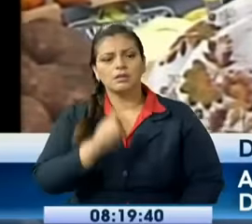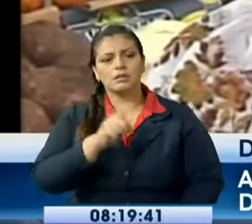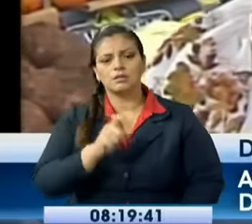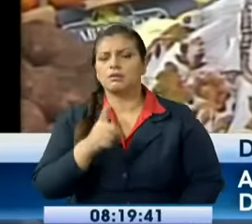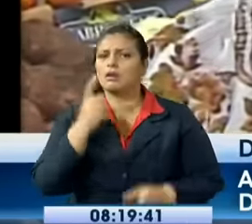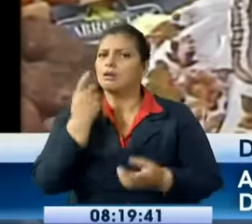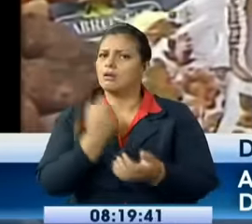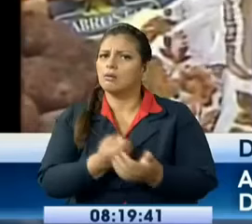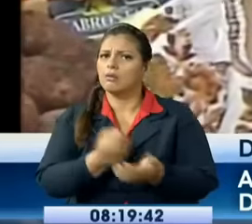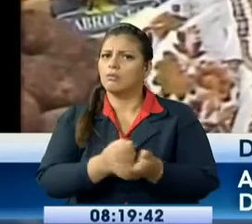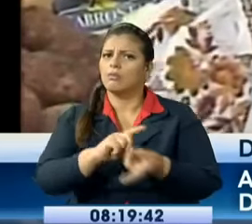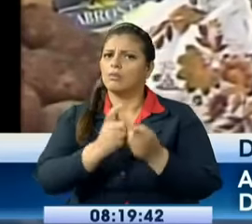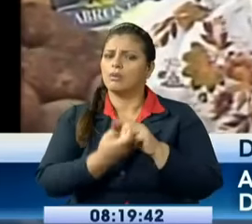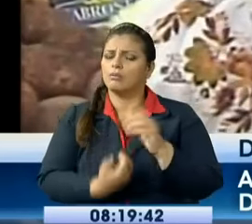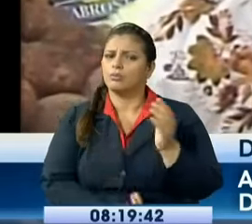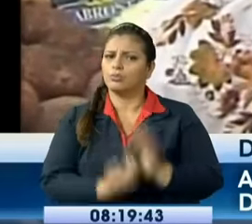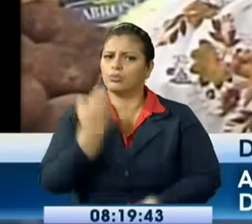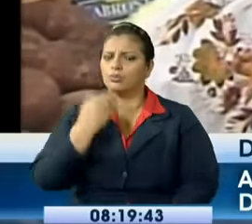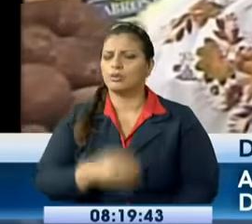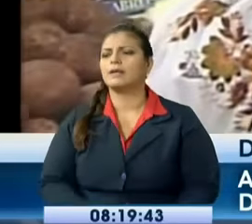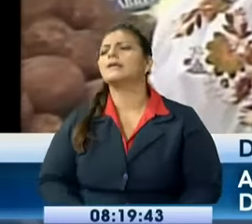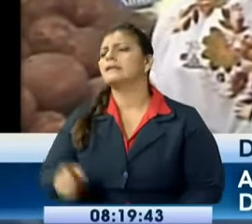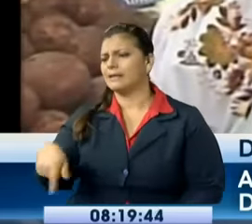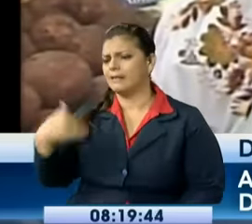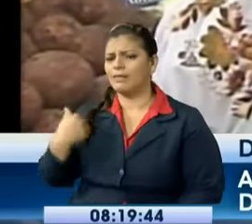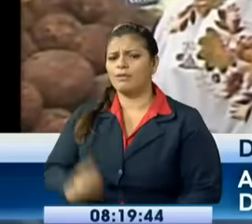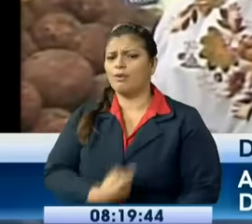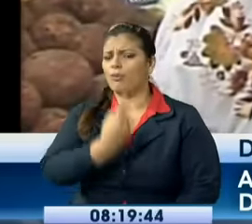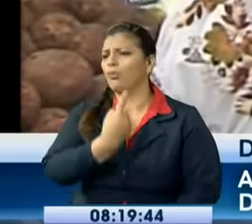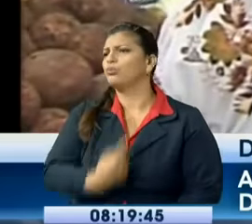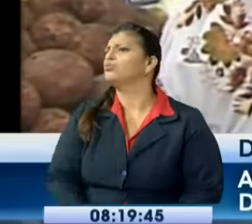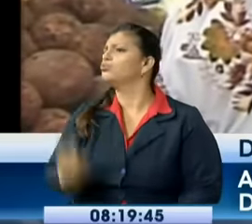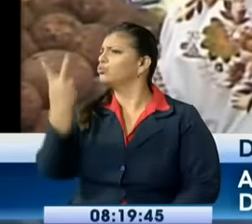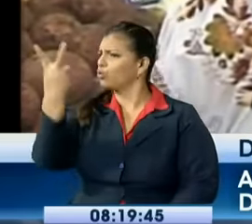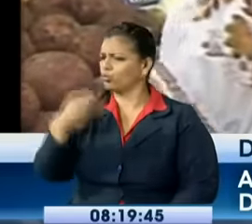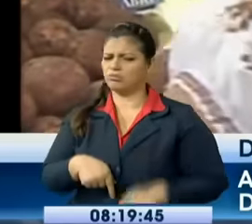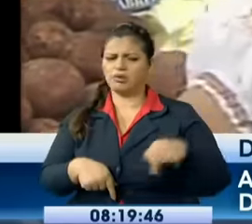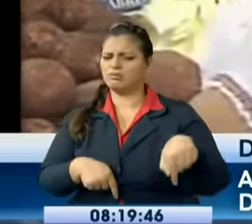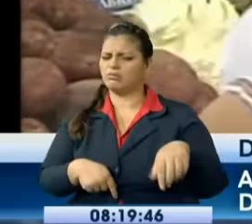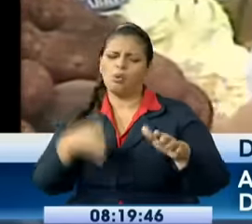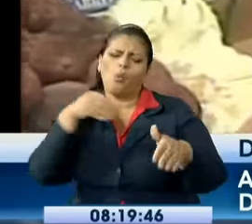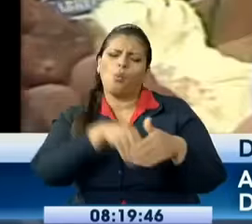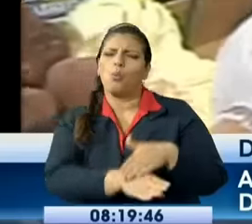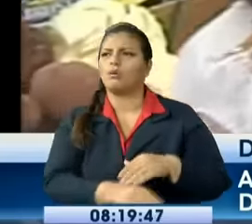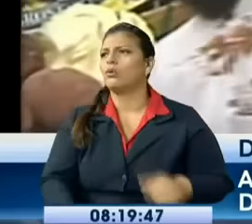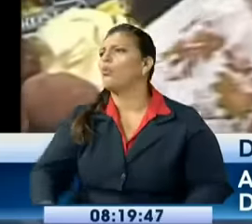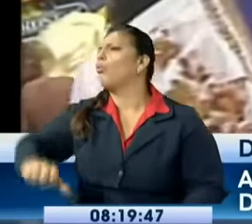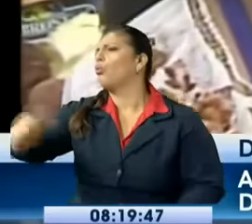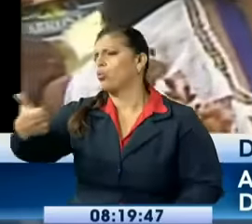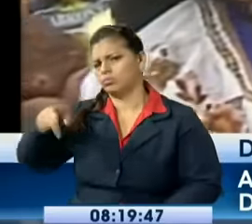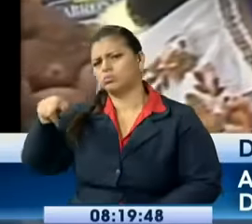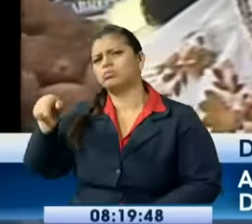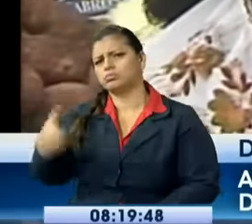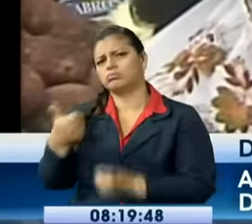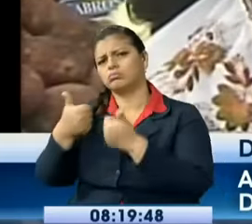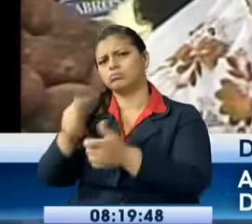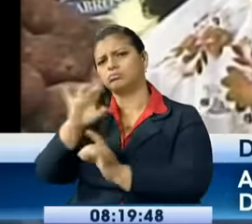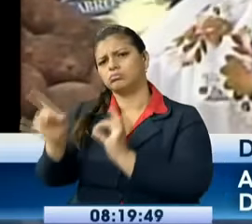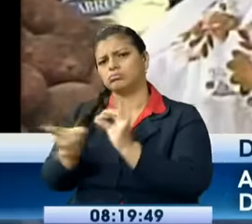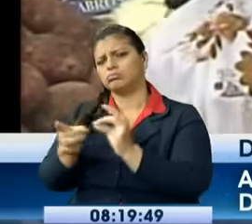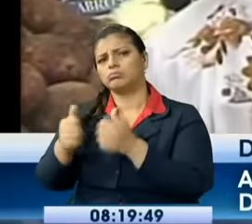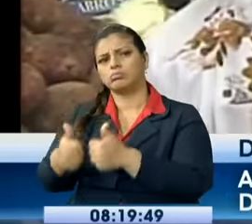porque tengo otra balanza, eso como que está guardado como viejita ya para no ocupar. Entonces ahora me dicen que eres médico. Y le quiero decir, señor,